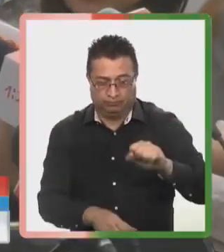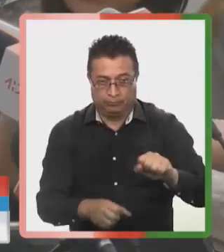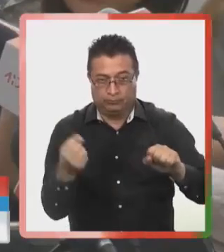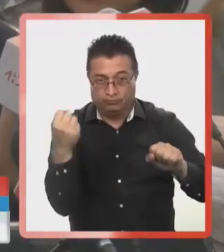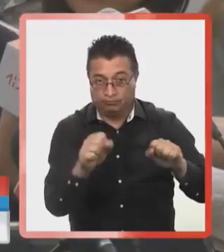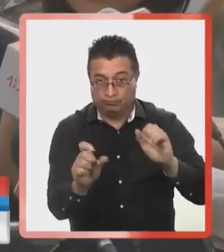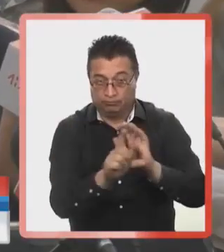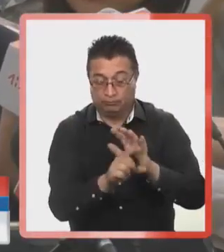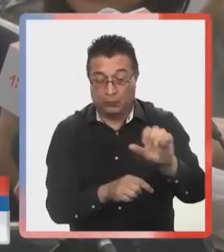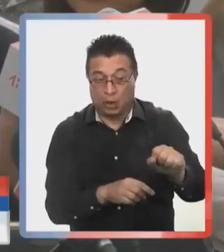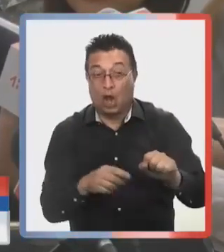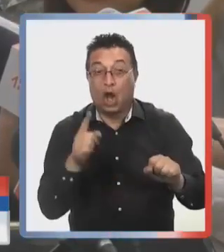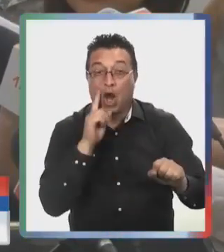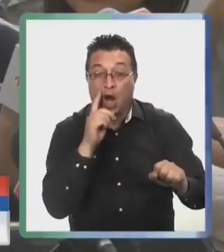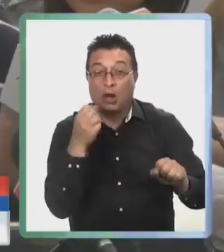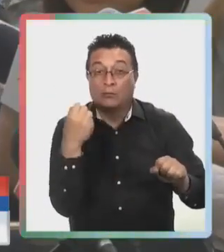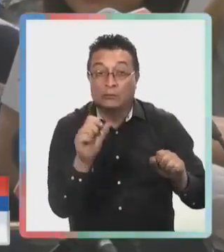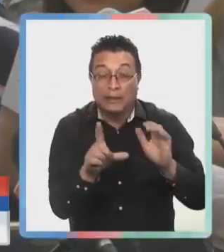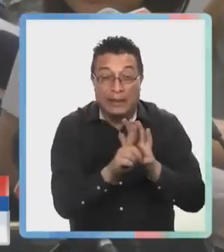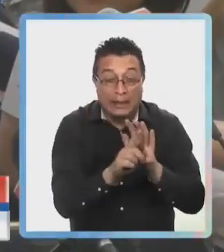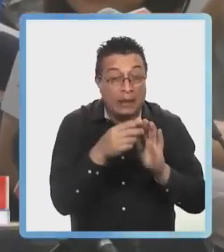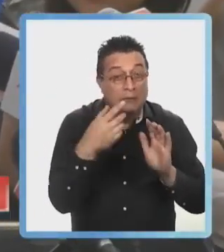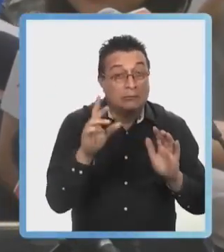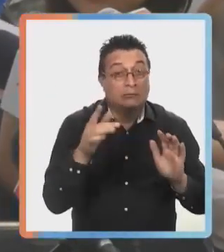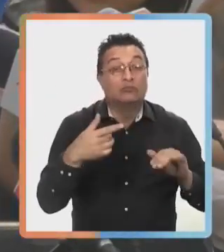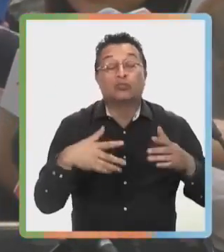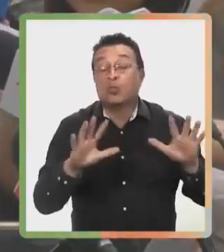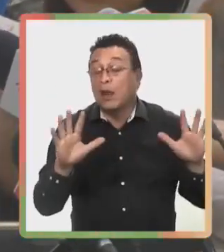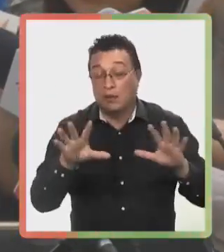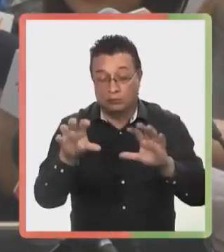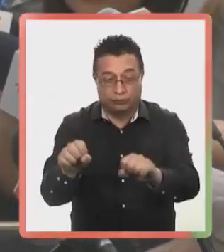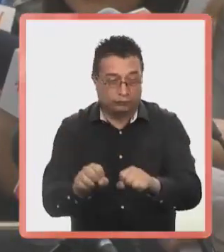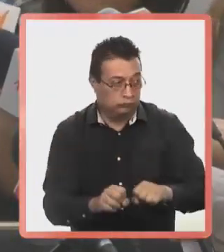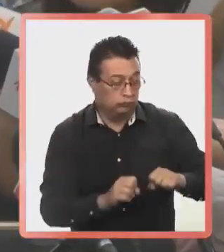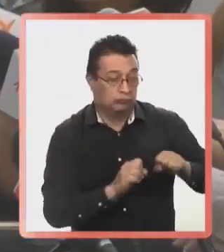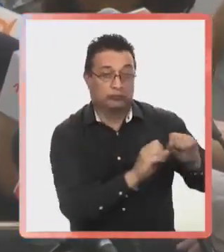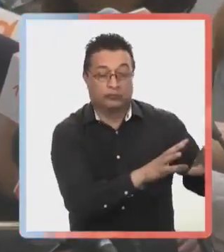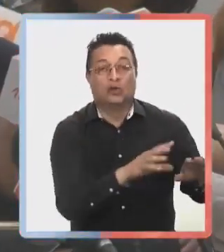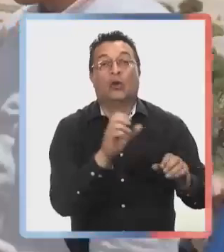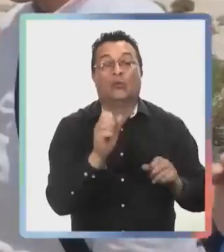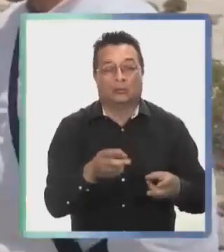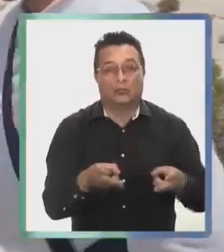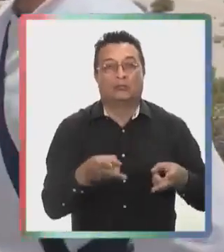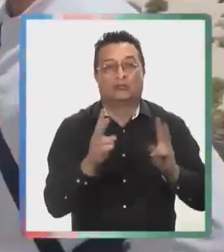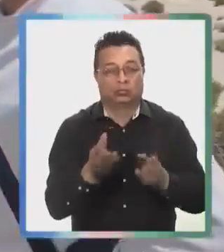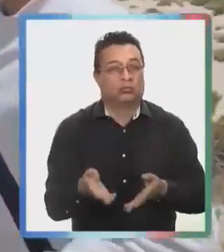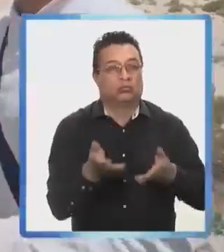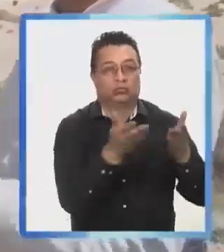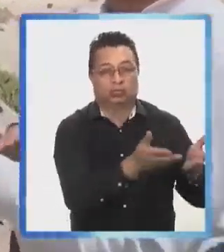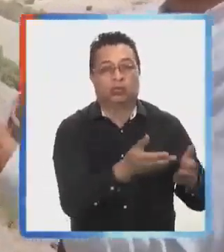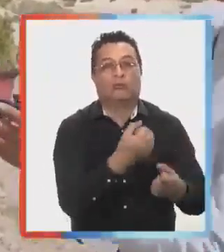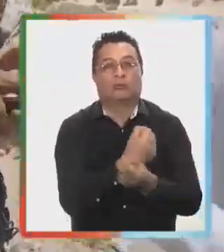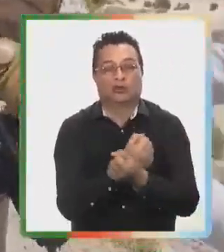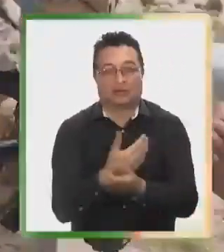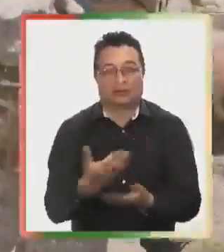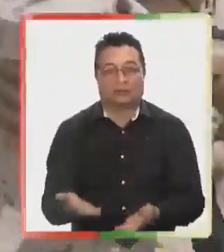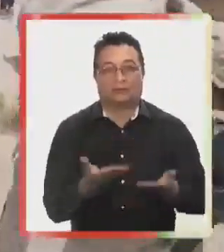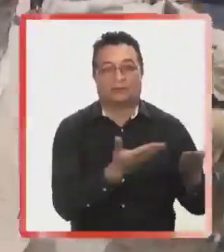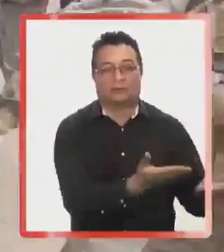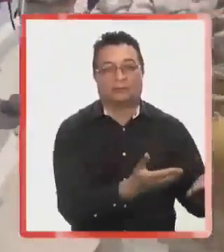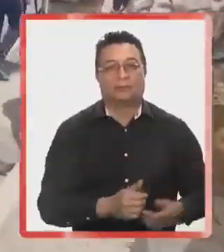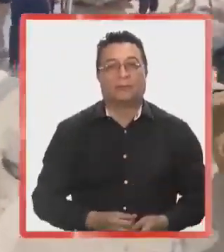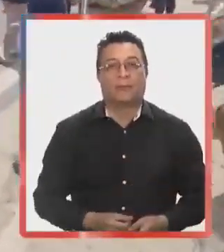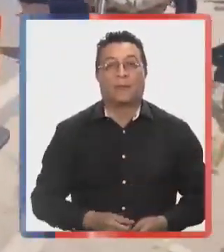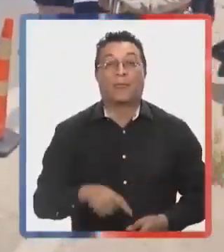están cometiendo una falta o están cometiendo un delito y trasladarlas para colocarlas a disposición de las